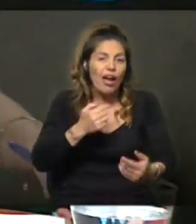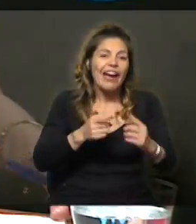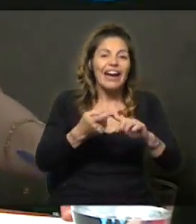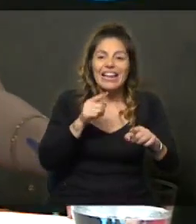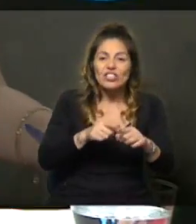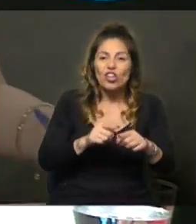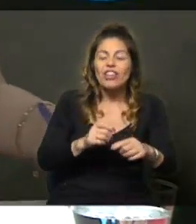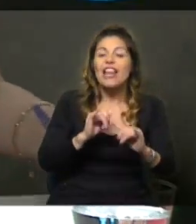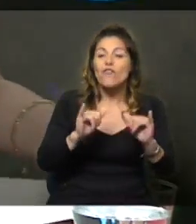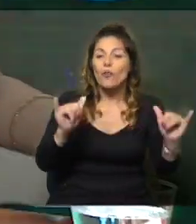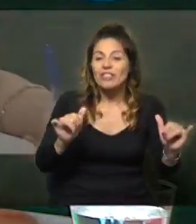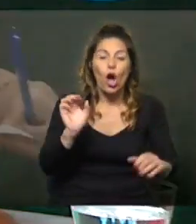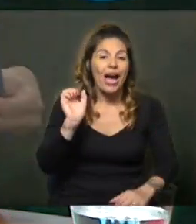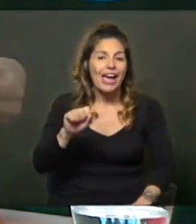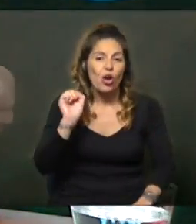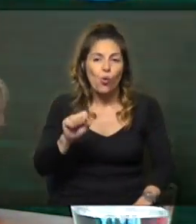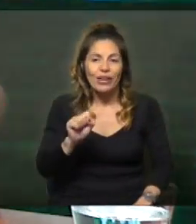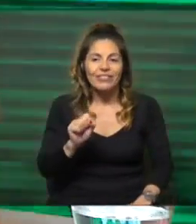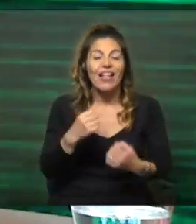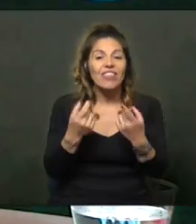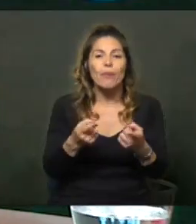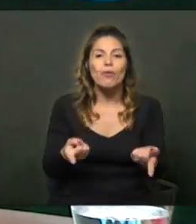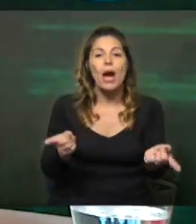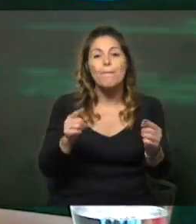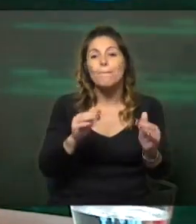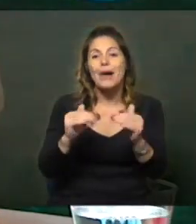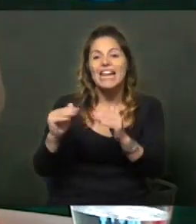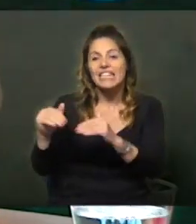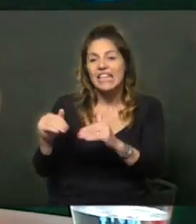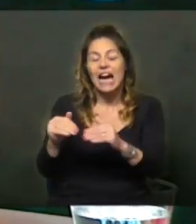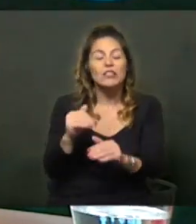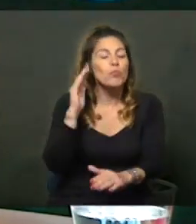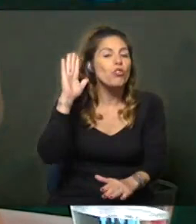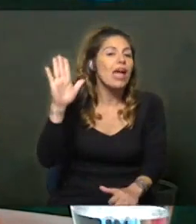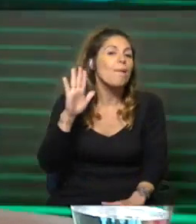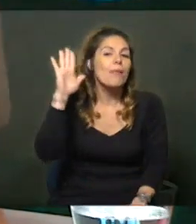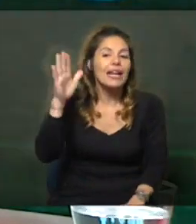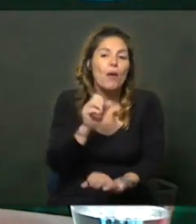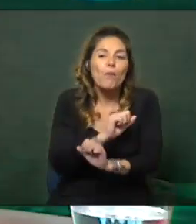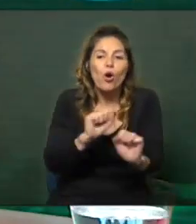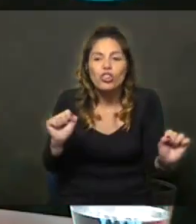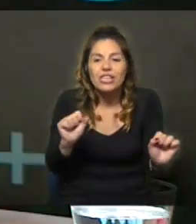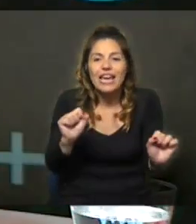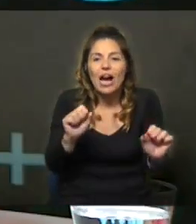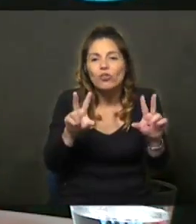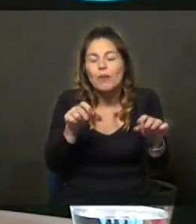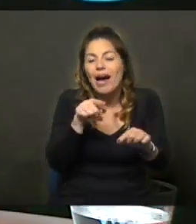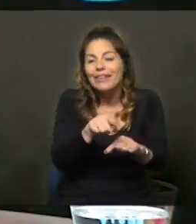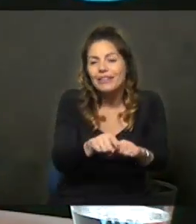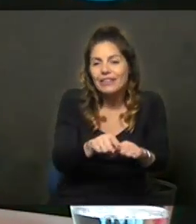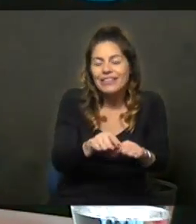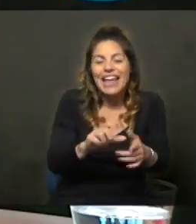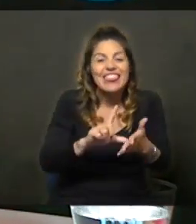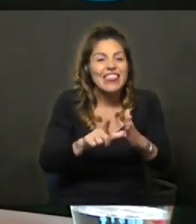tenían sí las encuestas daban alguna paridad que podría llegar a bueno se imaginaba que se podría generar como algún temita ahí de